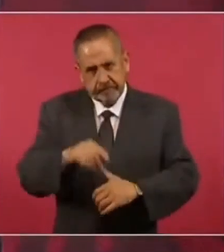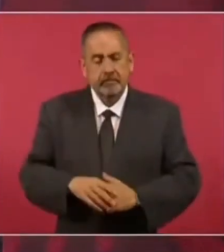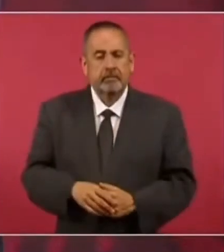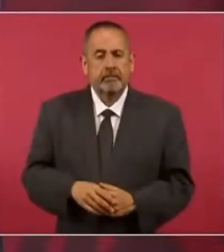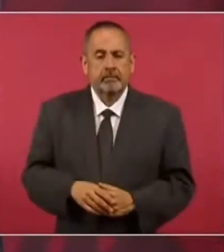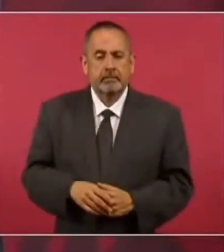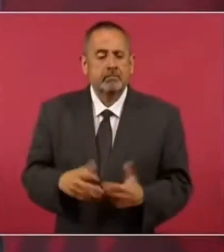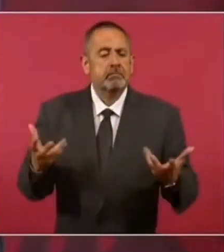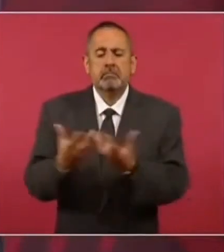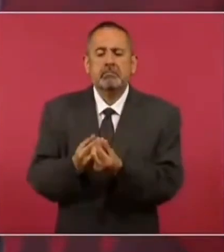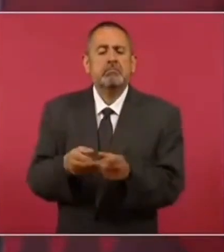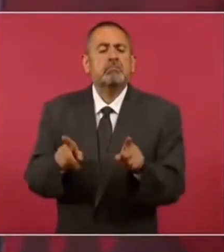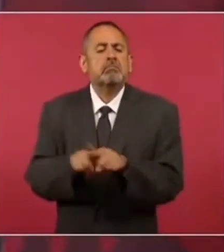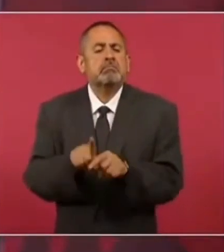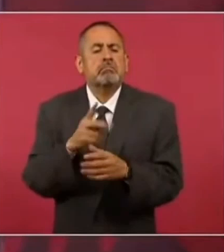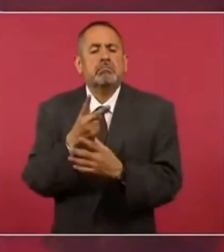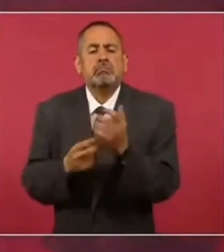que no sean lo mismo.